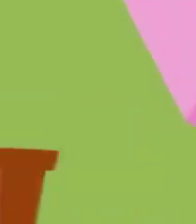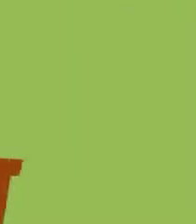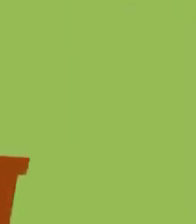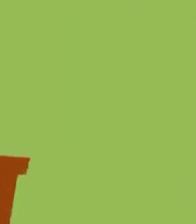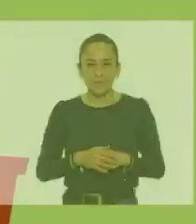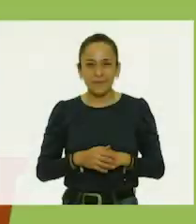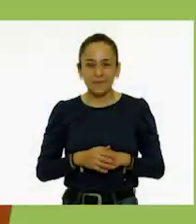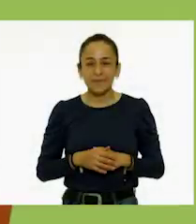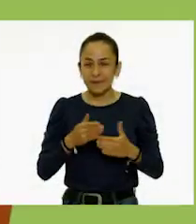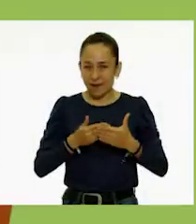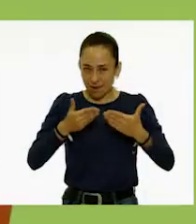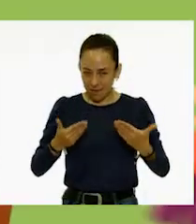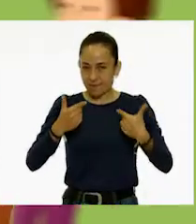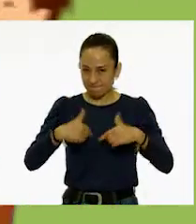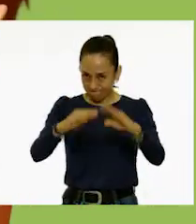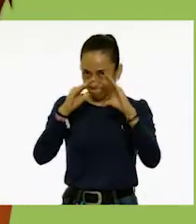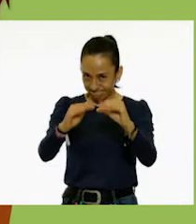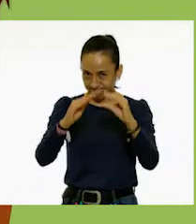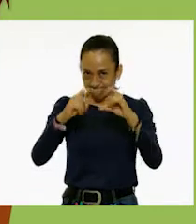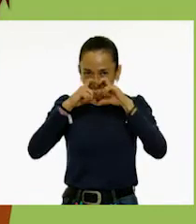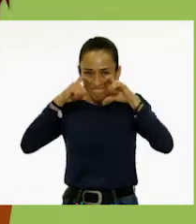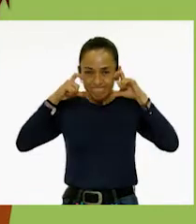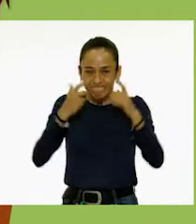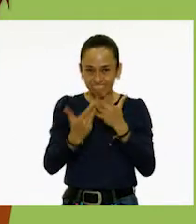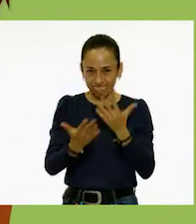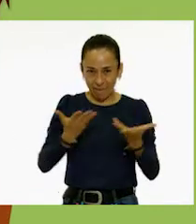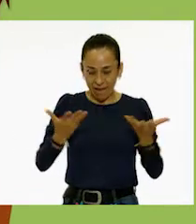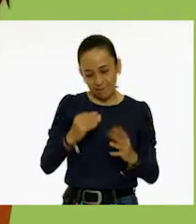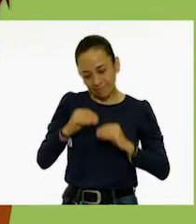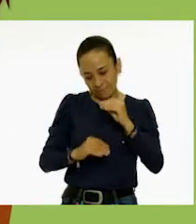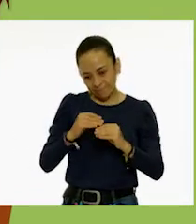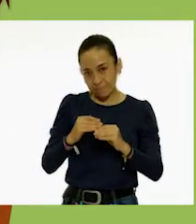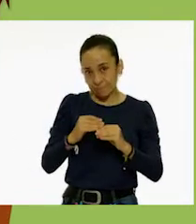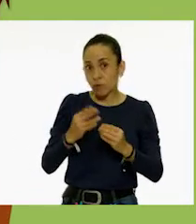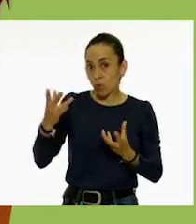Te enseñaremos cómo armar un cubrebocas con ayuda de un adulto.